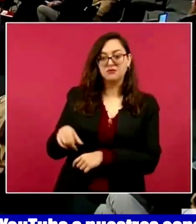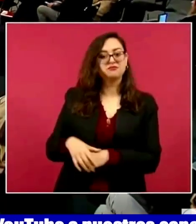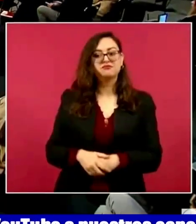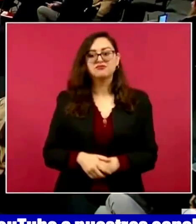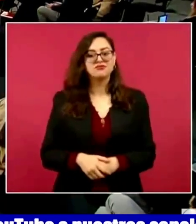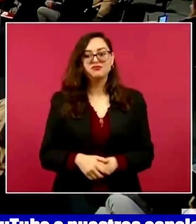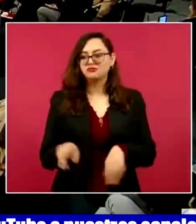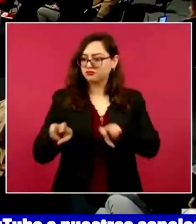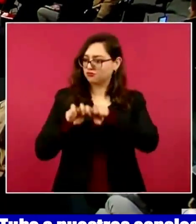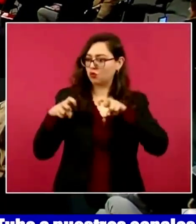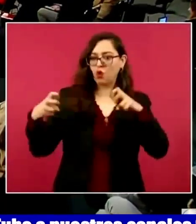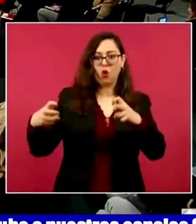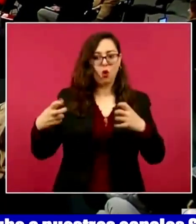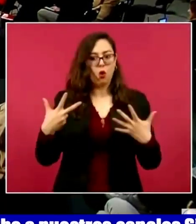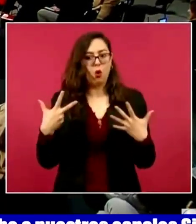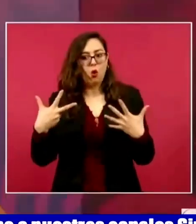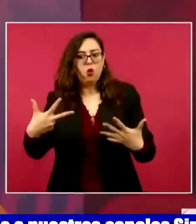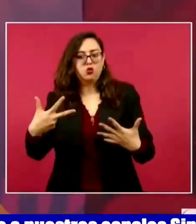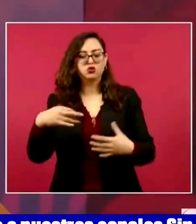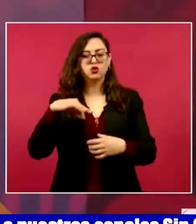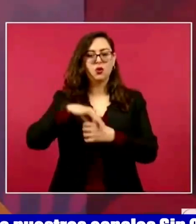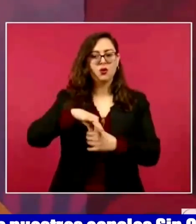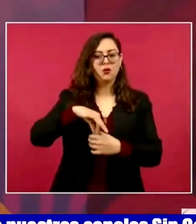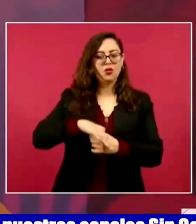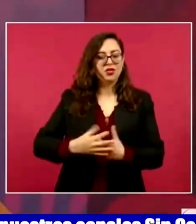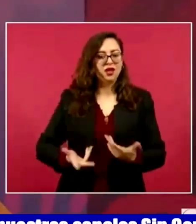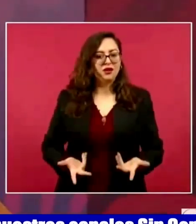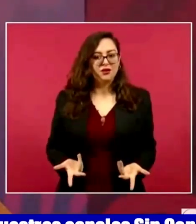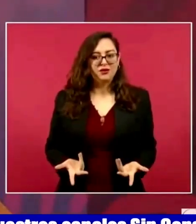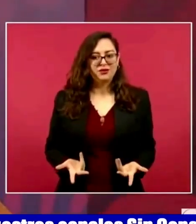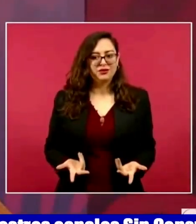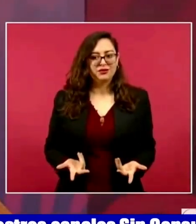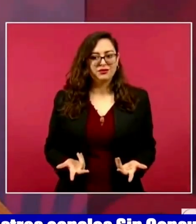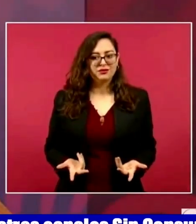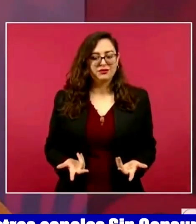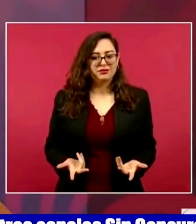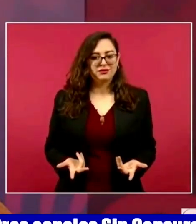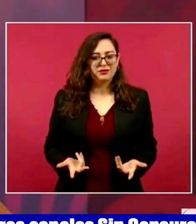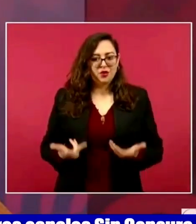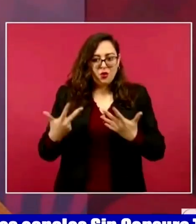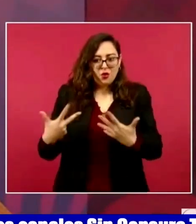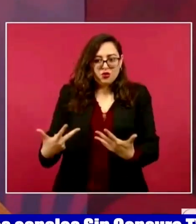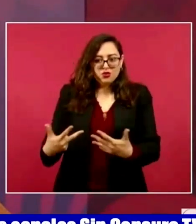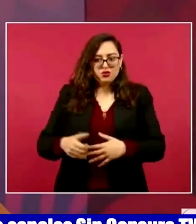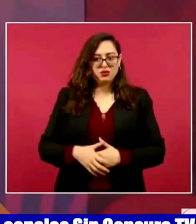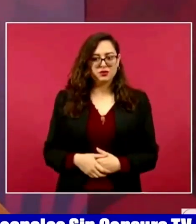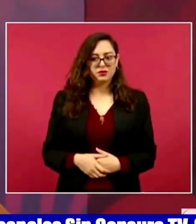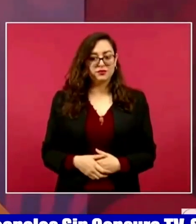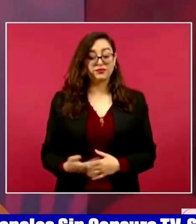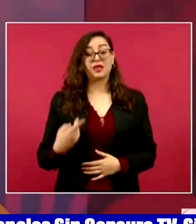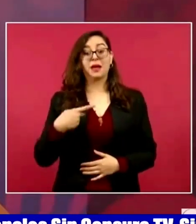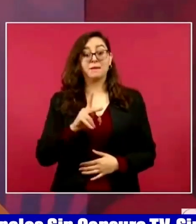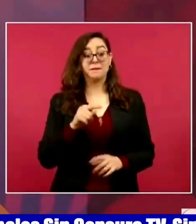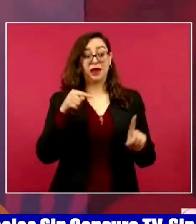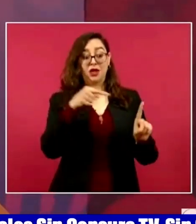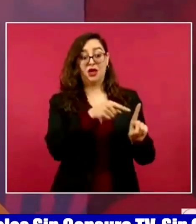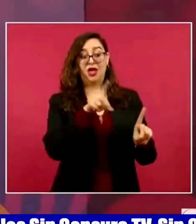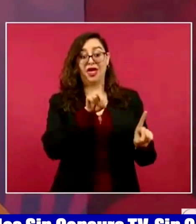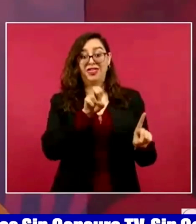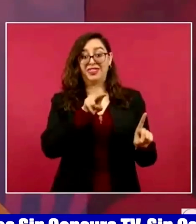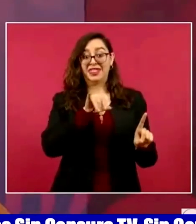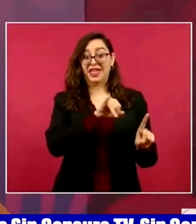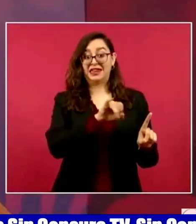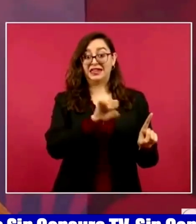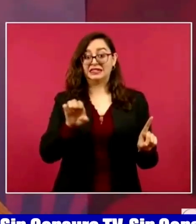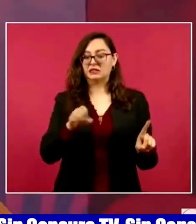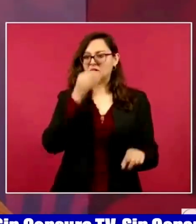8 de 11. Y sin embargo, ella le echa